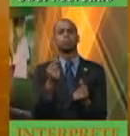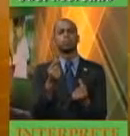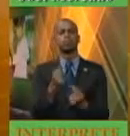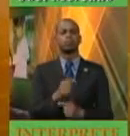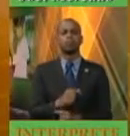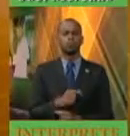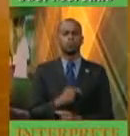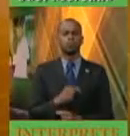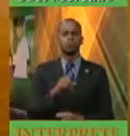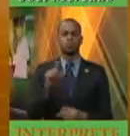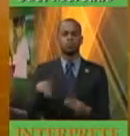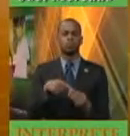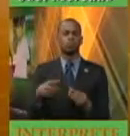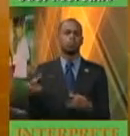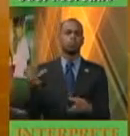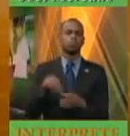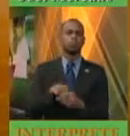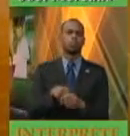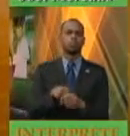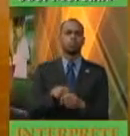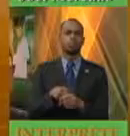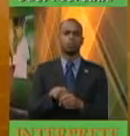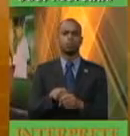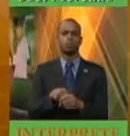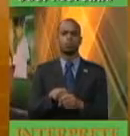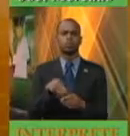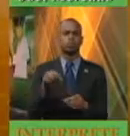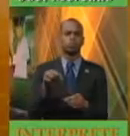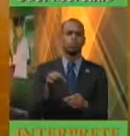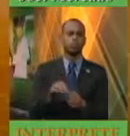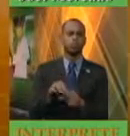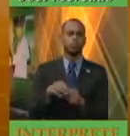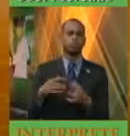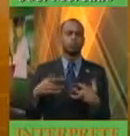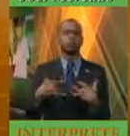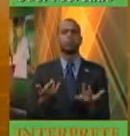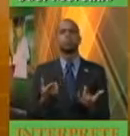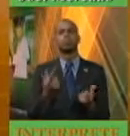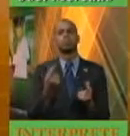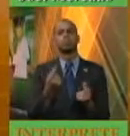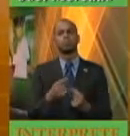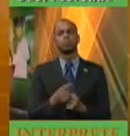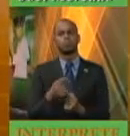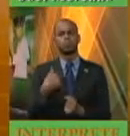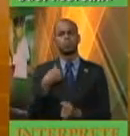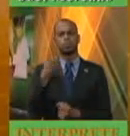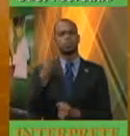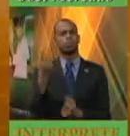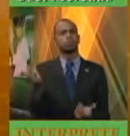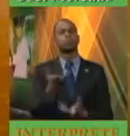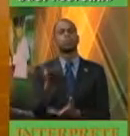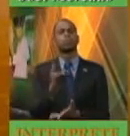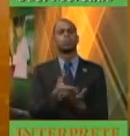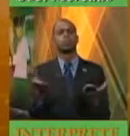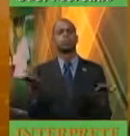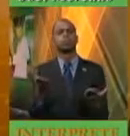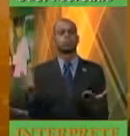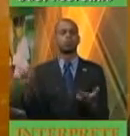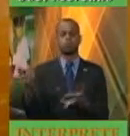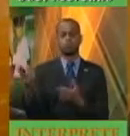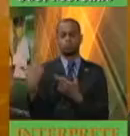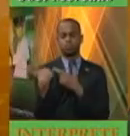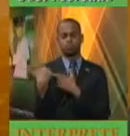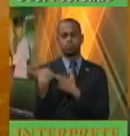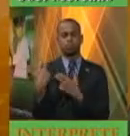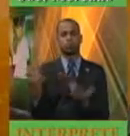lo que se refiere a participación electoral? Porque tengo entendido que también ustedes tenían la